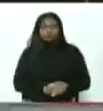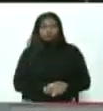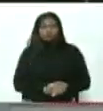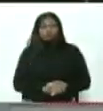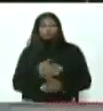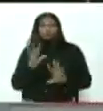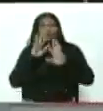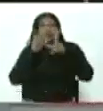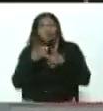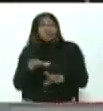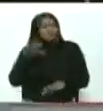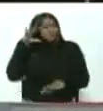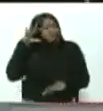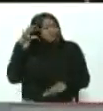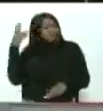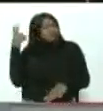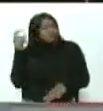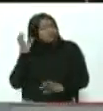¿A quién?